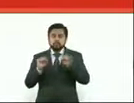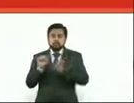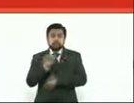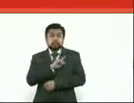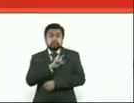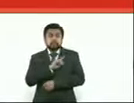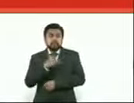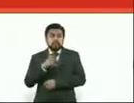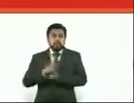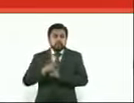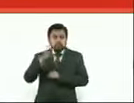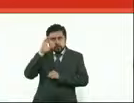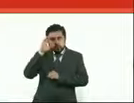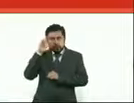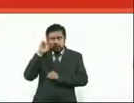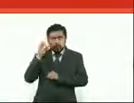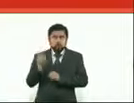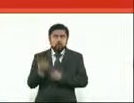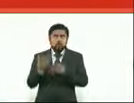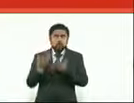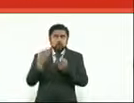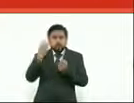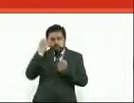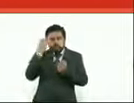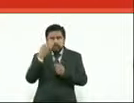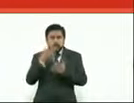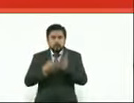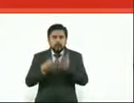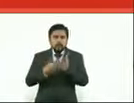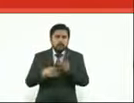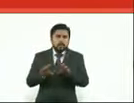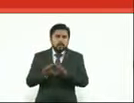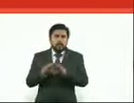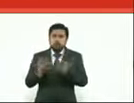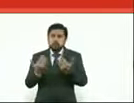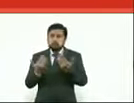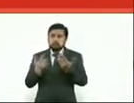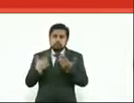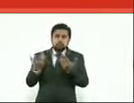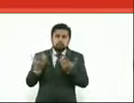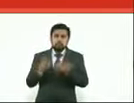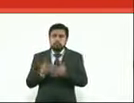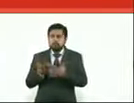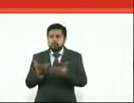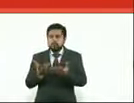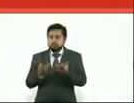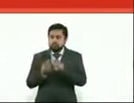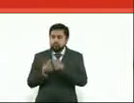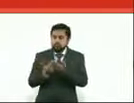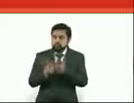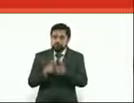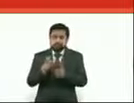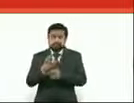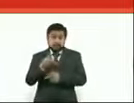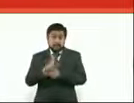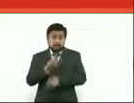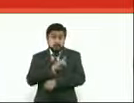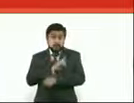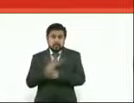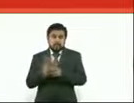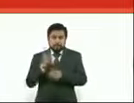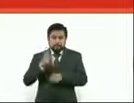a las otras corredoras. ¿Cuánto me falta? O sea, vienes midiendo una cosa con otra, como les comentaba. Si ella tiene alguien que le diga, a